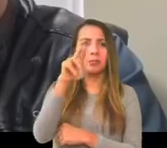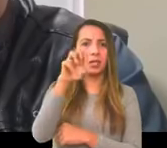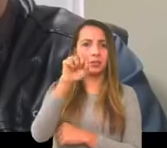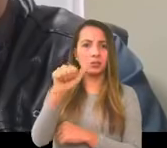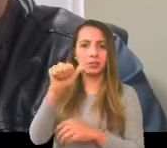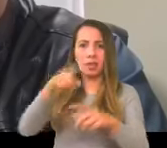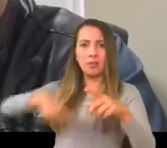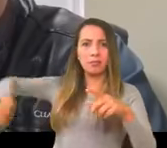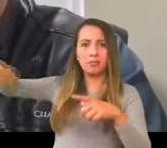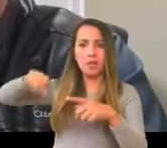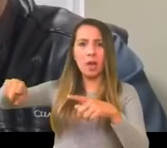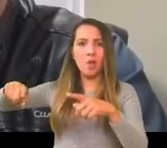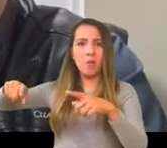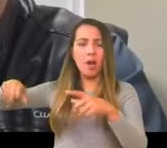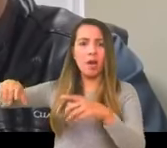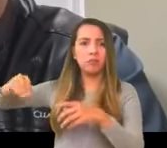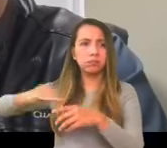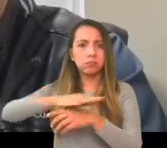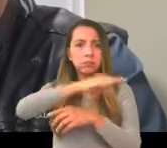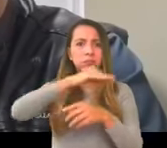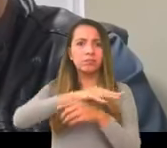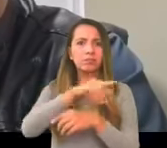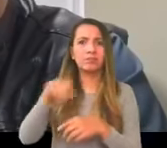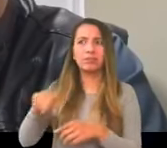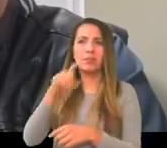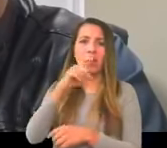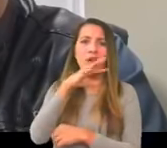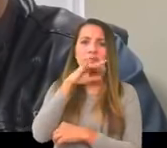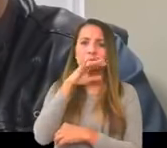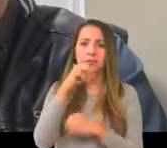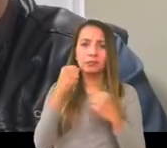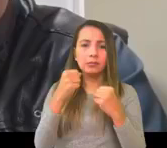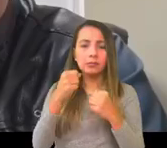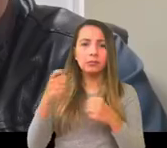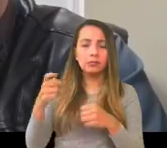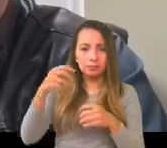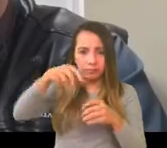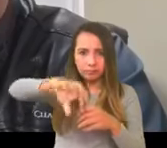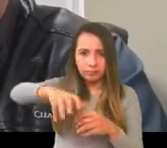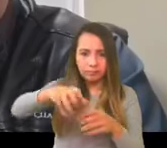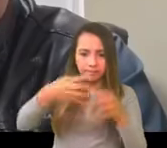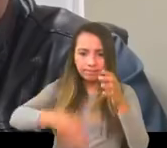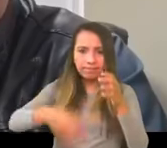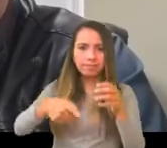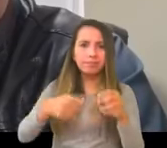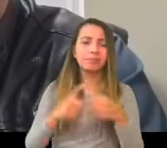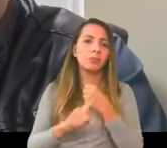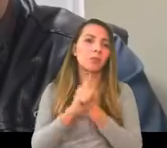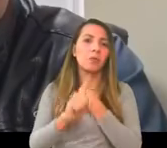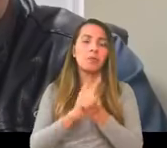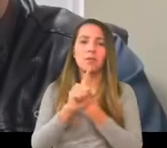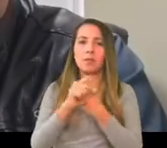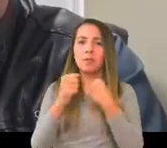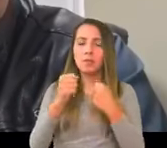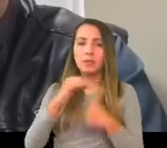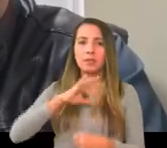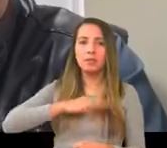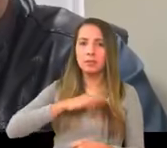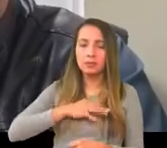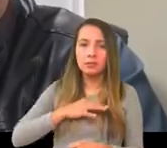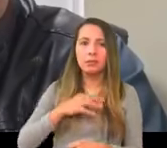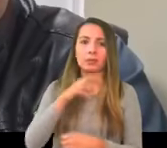tiene y sufre derrame de aguas negras que están cayendo en el vaso. En la Hidalgo, Colonia Revolución, El Roble, Jesús Munguía, bueno,